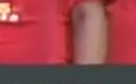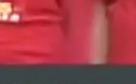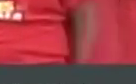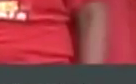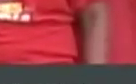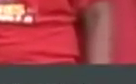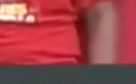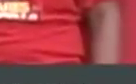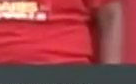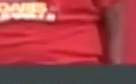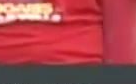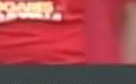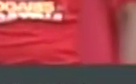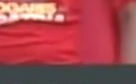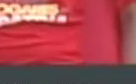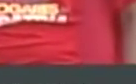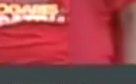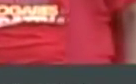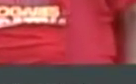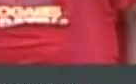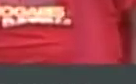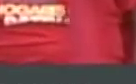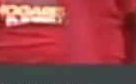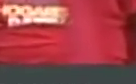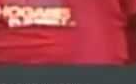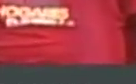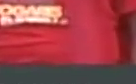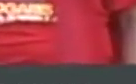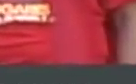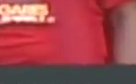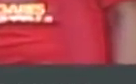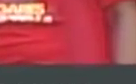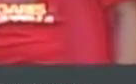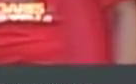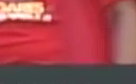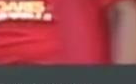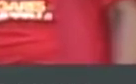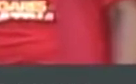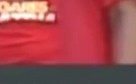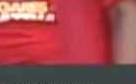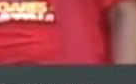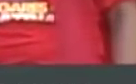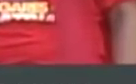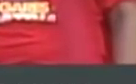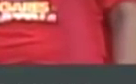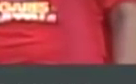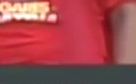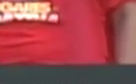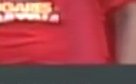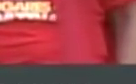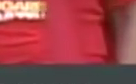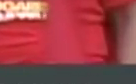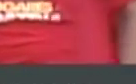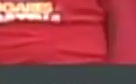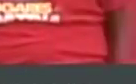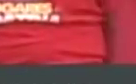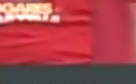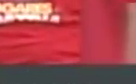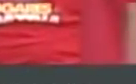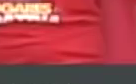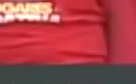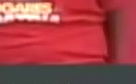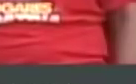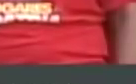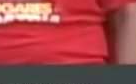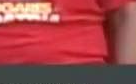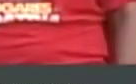nuestro líder, con ese hombre que fue víctima hace dos semanas de un intento